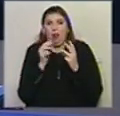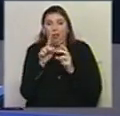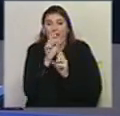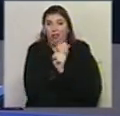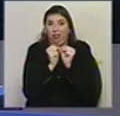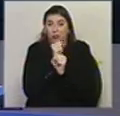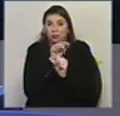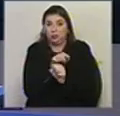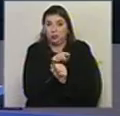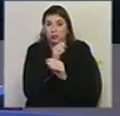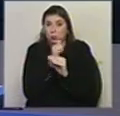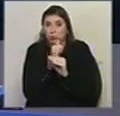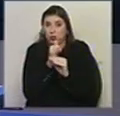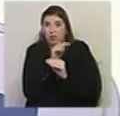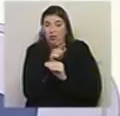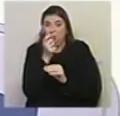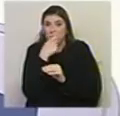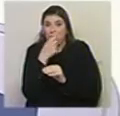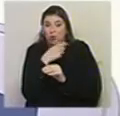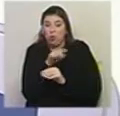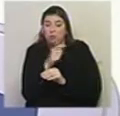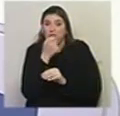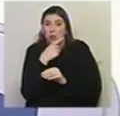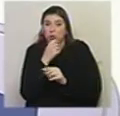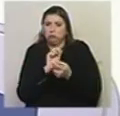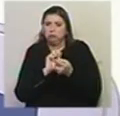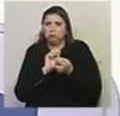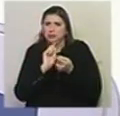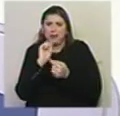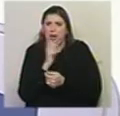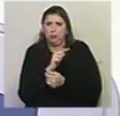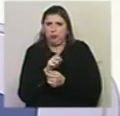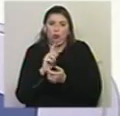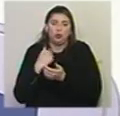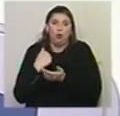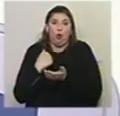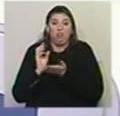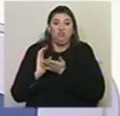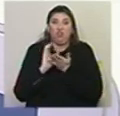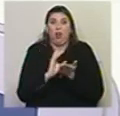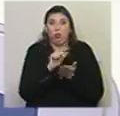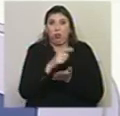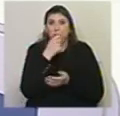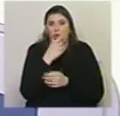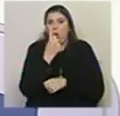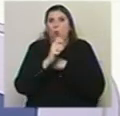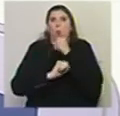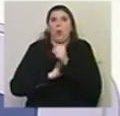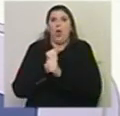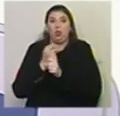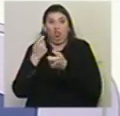los medicamentos se vuelven rápidamente sustentables para quien invirtió, dado que en un año de venta, al